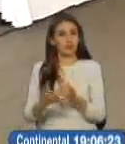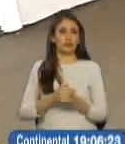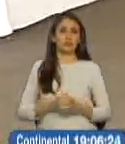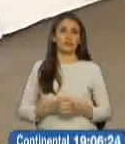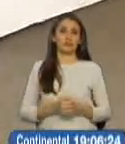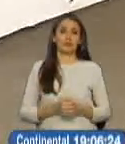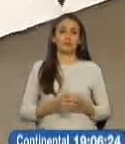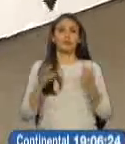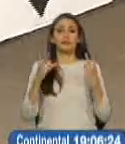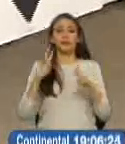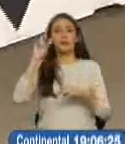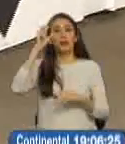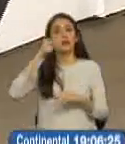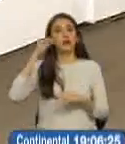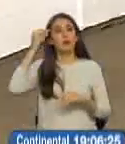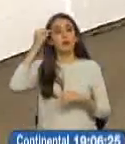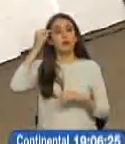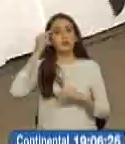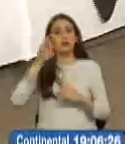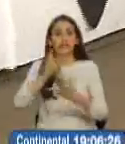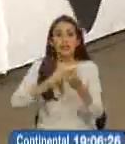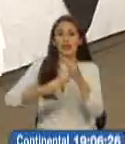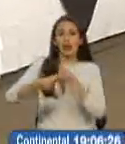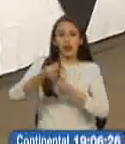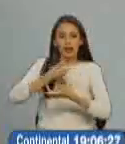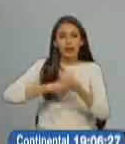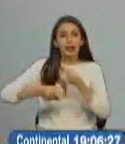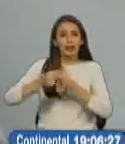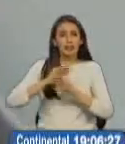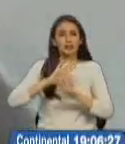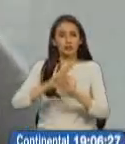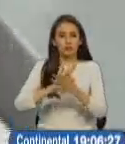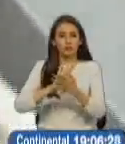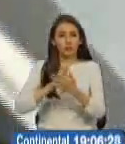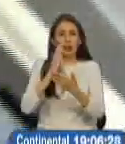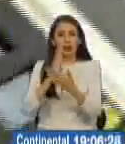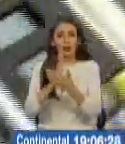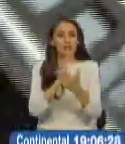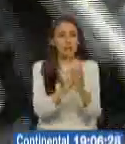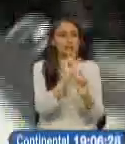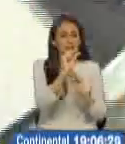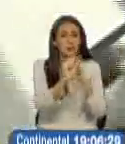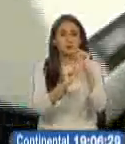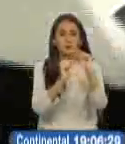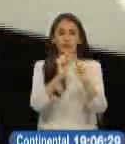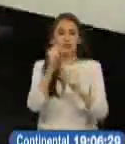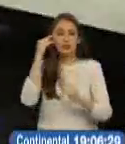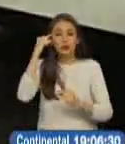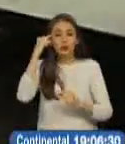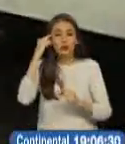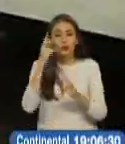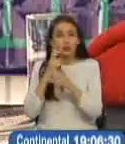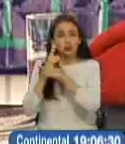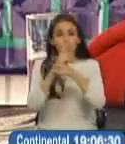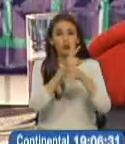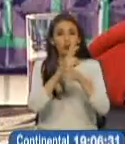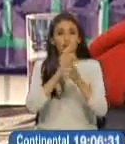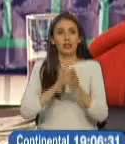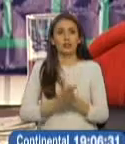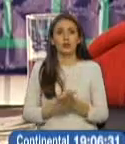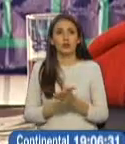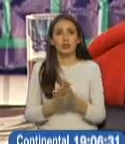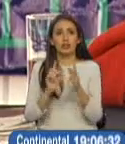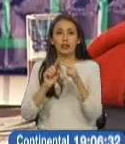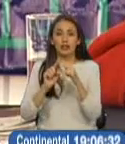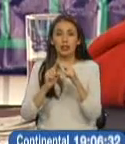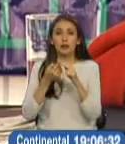que su gobierno será austero en el gasto y que habrá una política para buscar negociaciones soberanas de fuentes de financiamiento para el país. Hemos iniciado